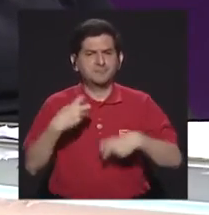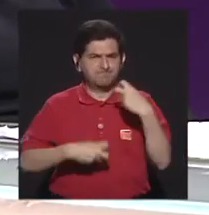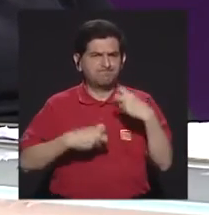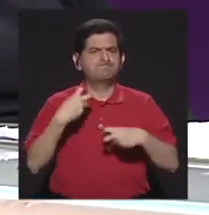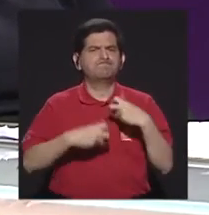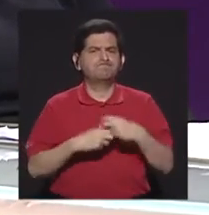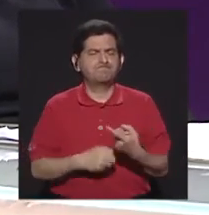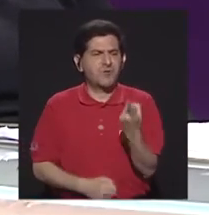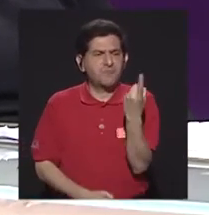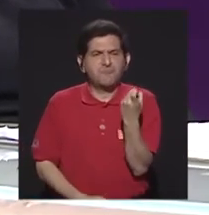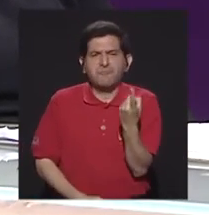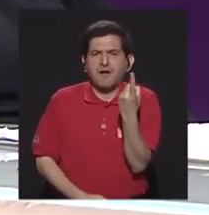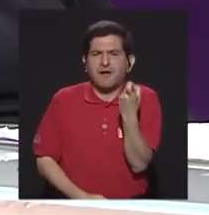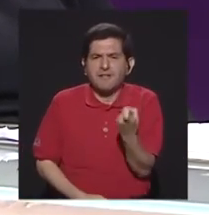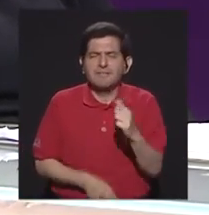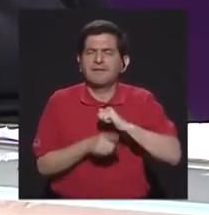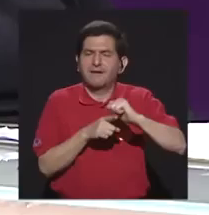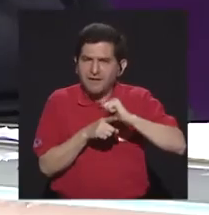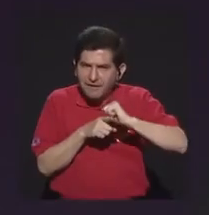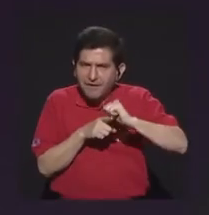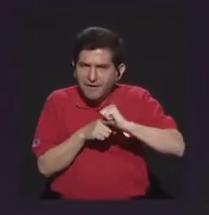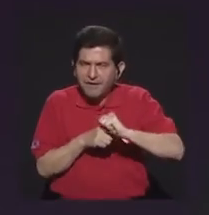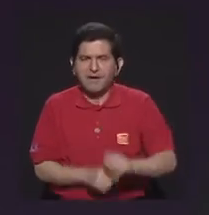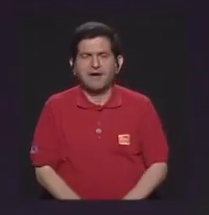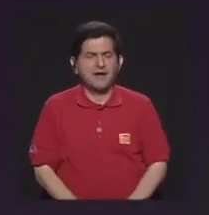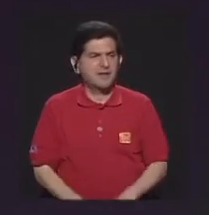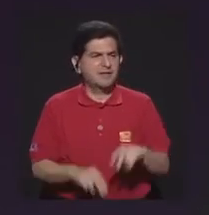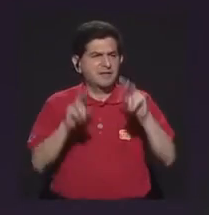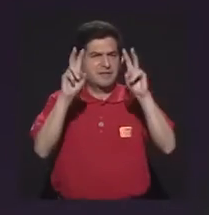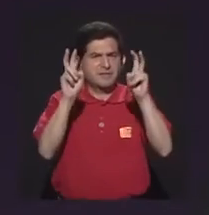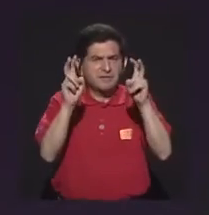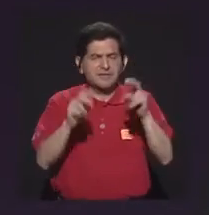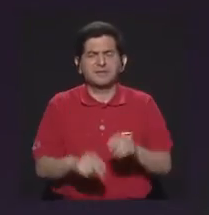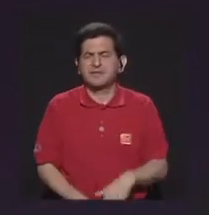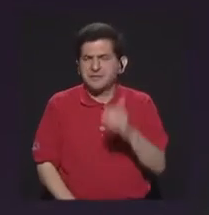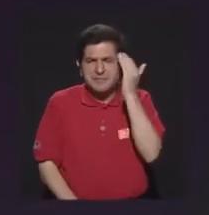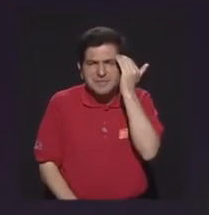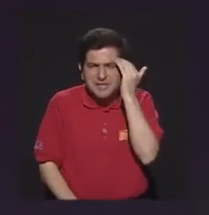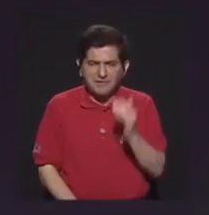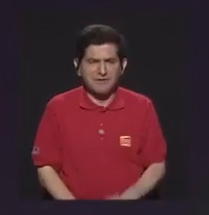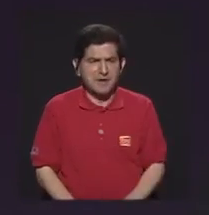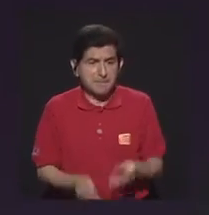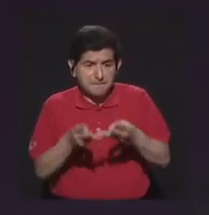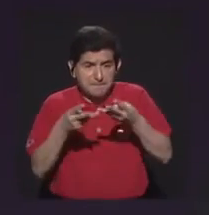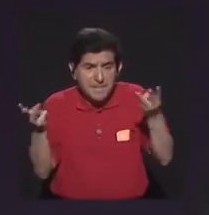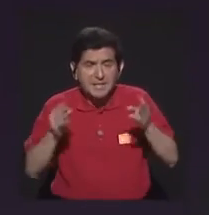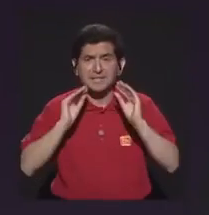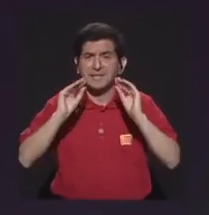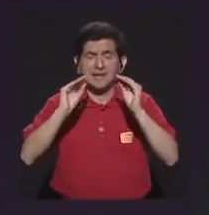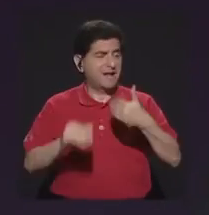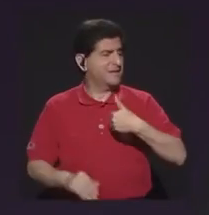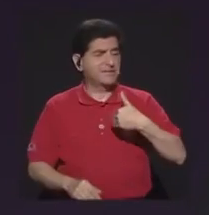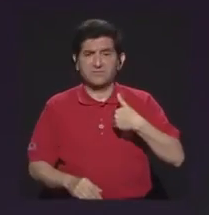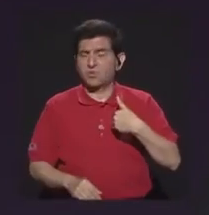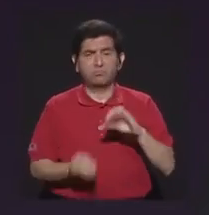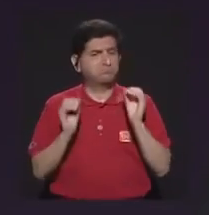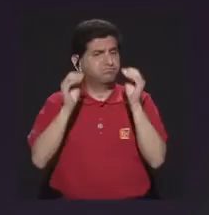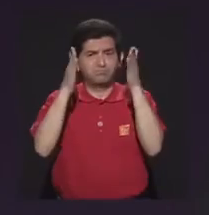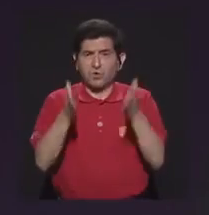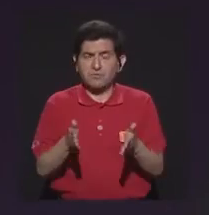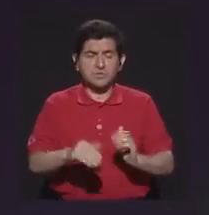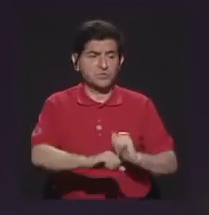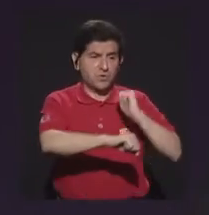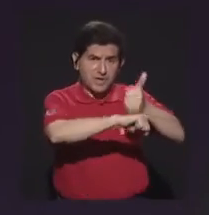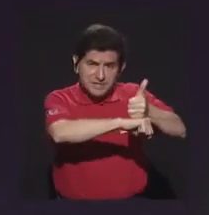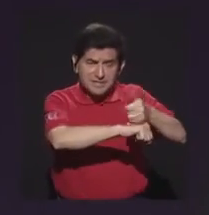problemáticas y ausencias de capacitación, de dominio del tema, de recursos didácticos de los cuales carecían los docentes para